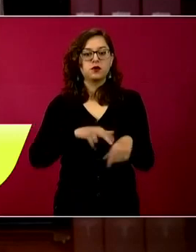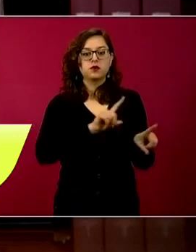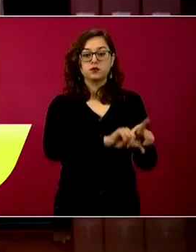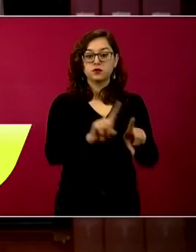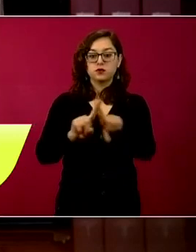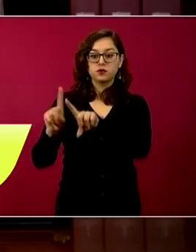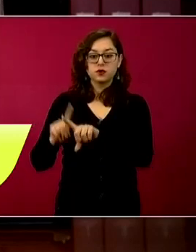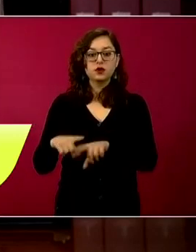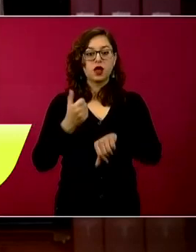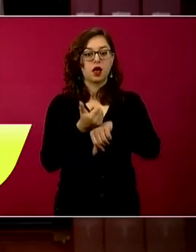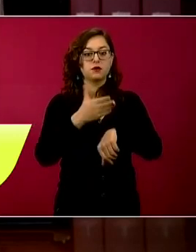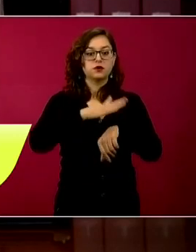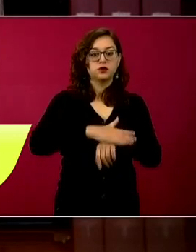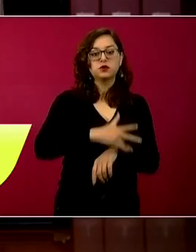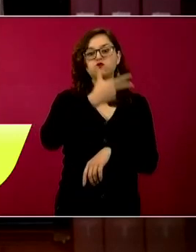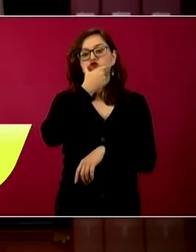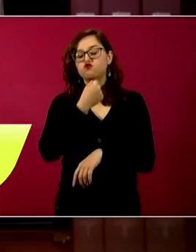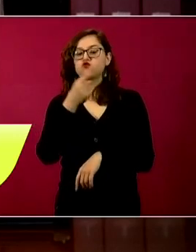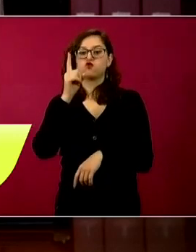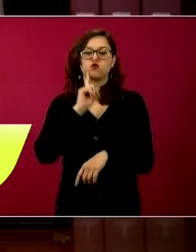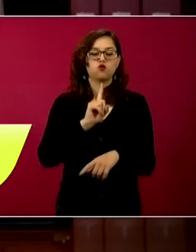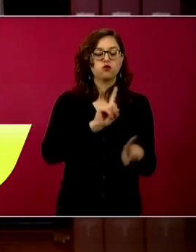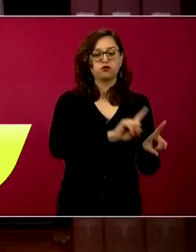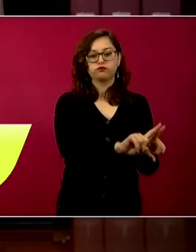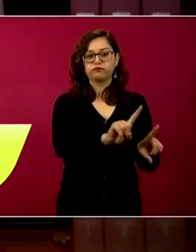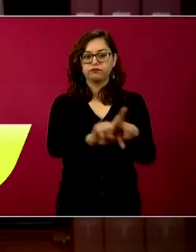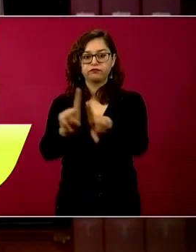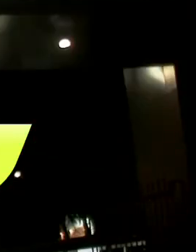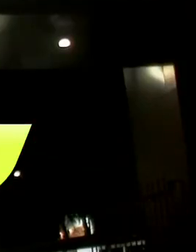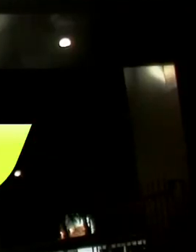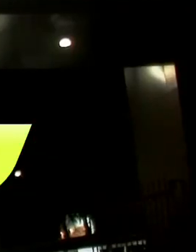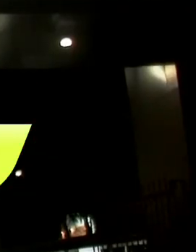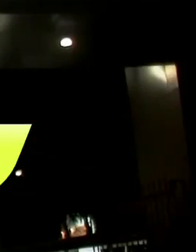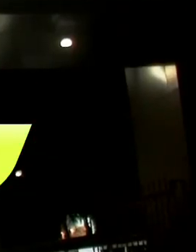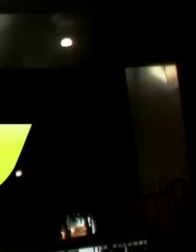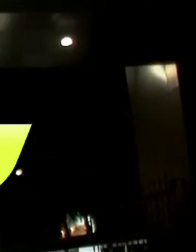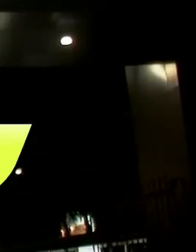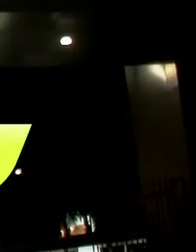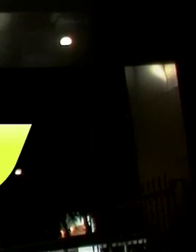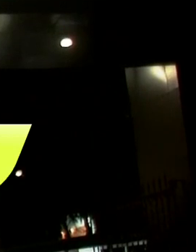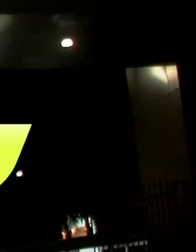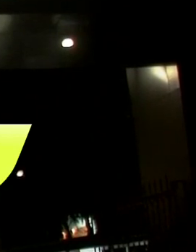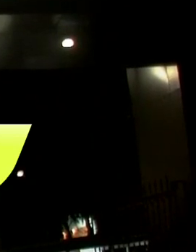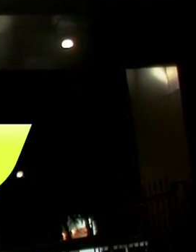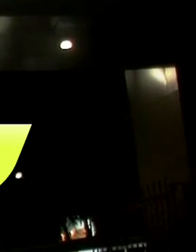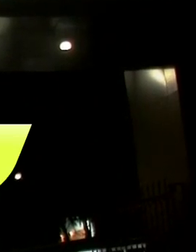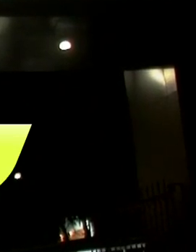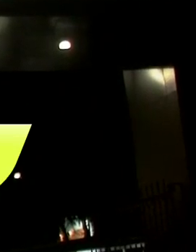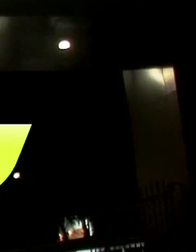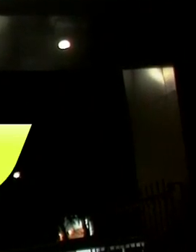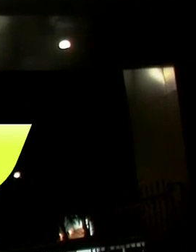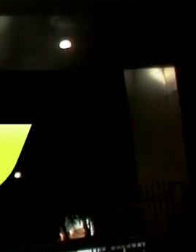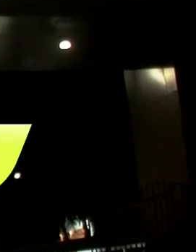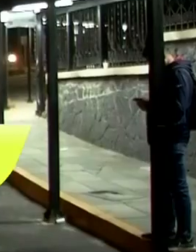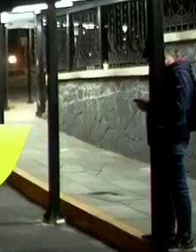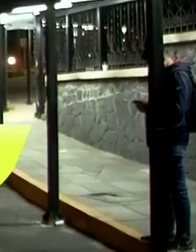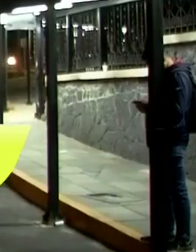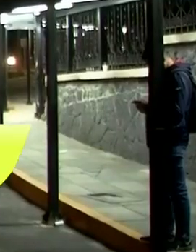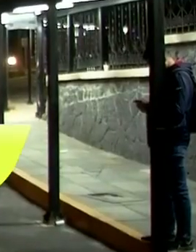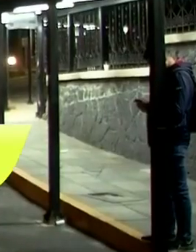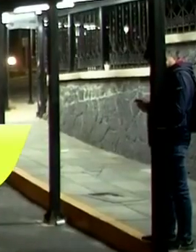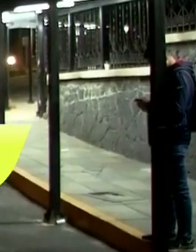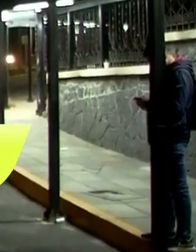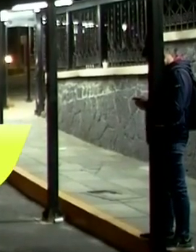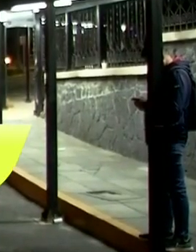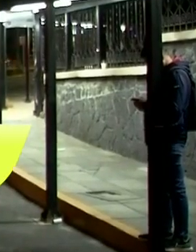Central Militar. Horas más tarde, ante la ola de especulaciones, el secretario de Gobernación, Adán Augusto López, detalló que el presidente le hicieron un